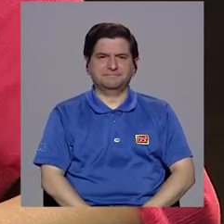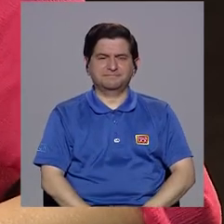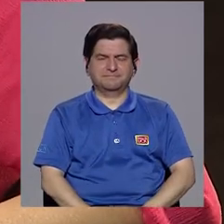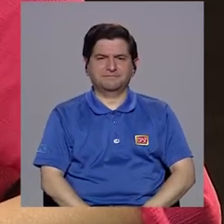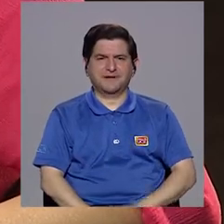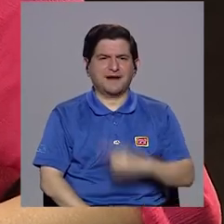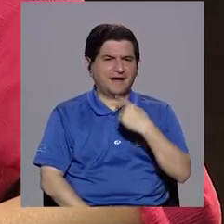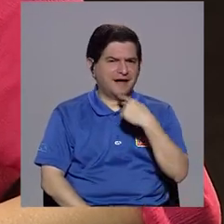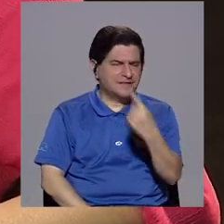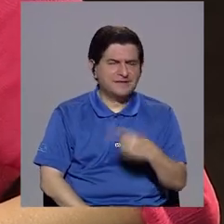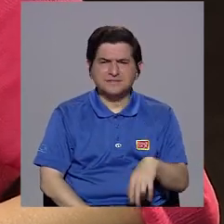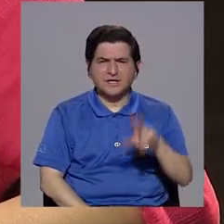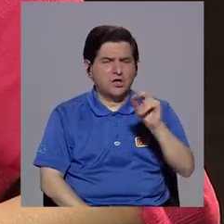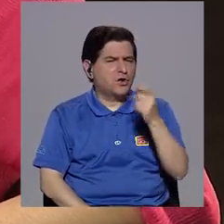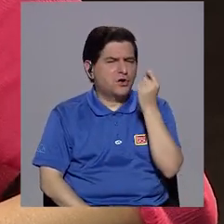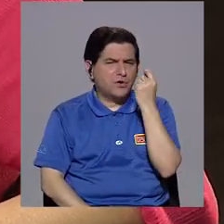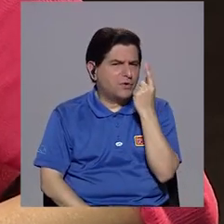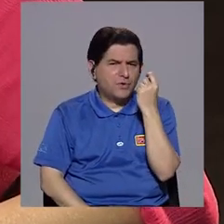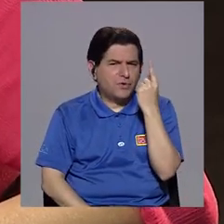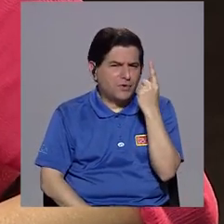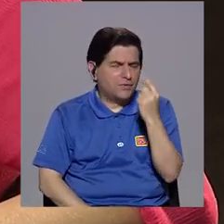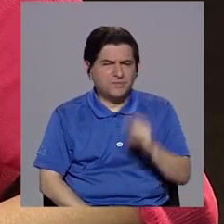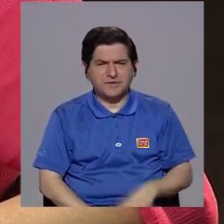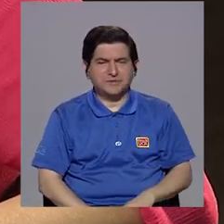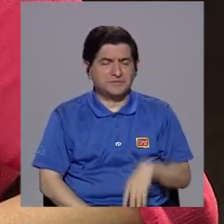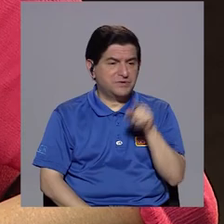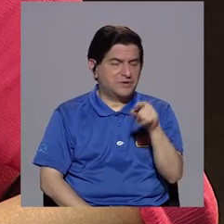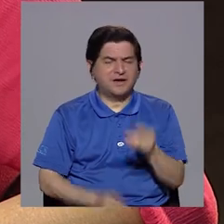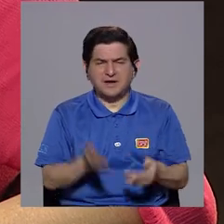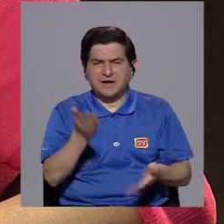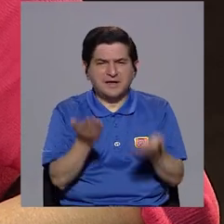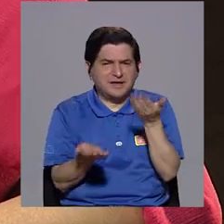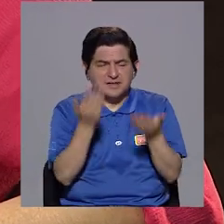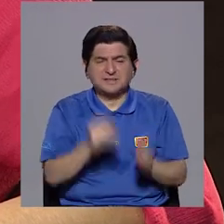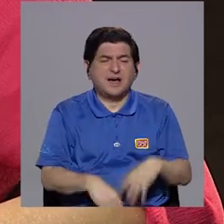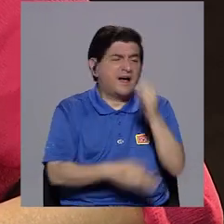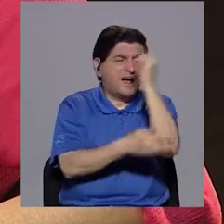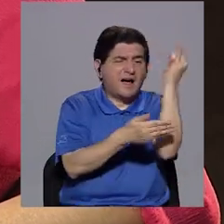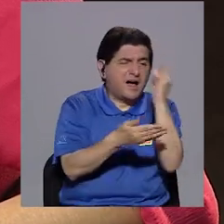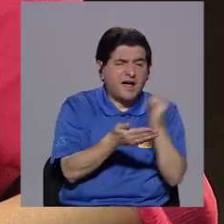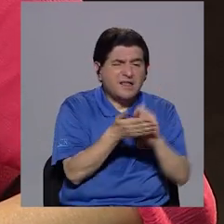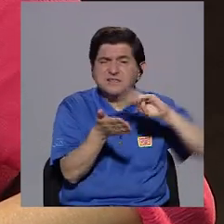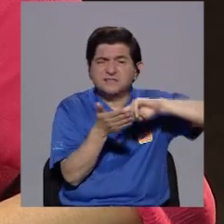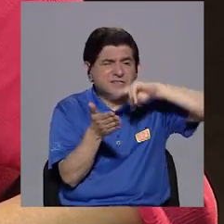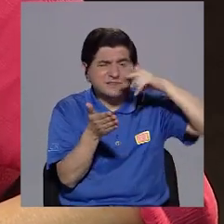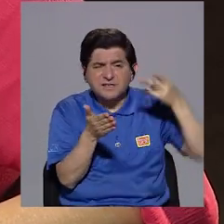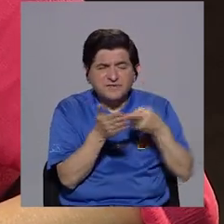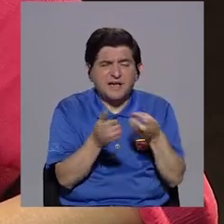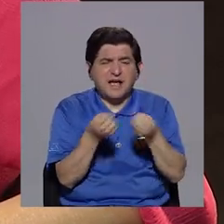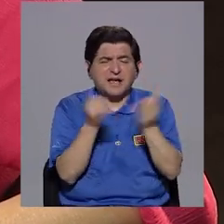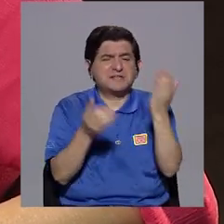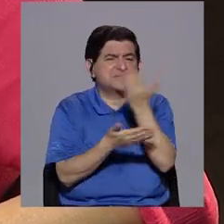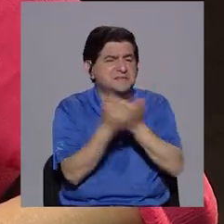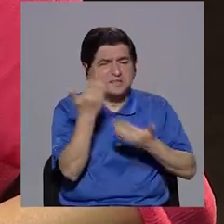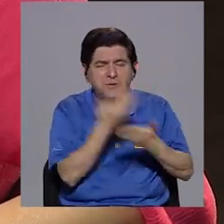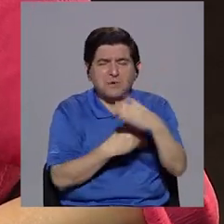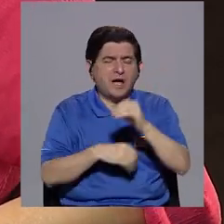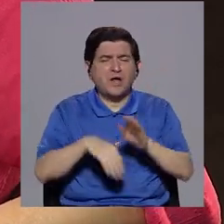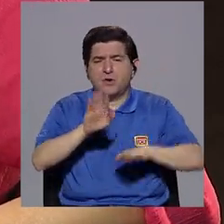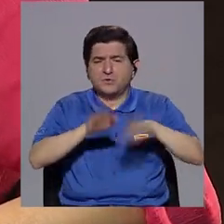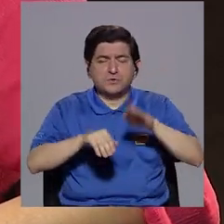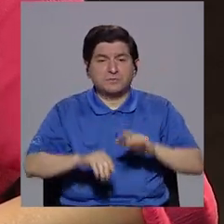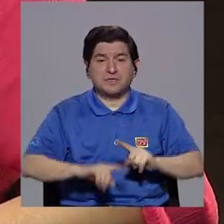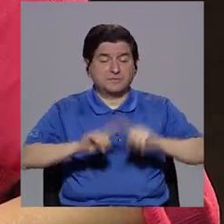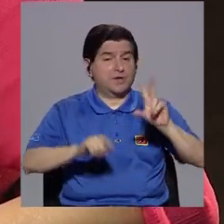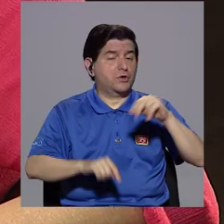decía de que no se interpreta, porque eso es lo que normalmente uno escucha, ¿verdad? Mucho, y es que si los dibujó sin manos o sin pies o tal, y bueno, tal vez